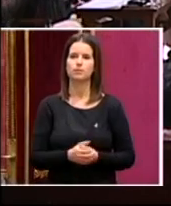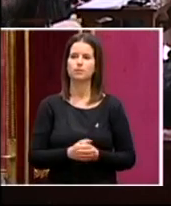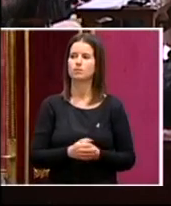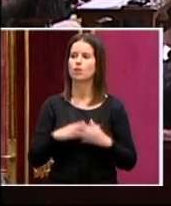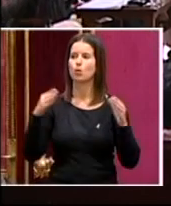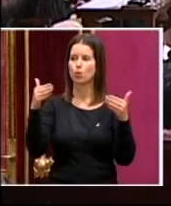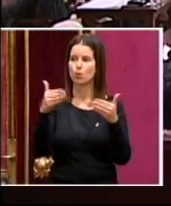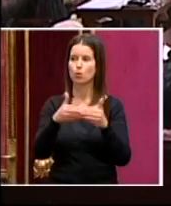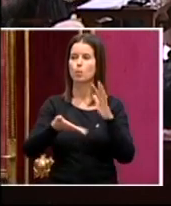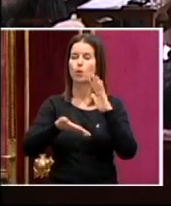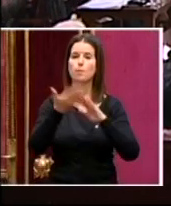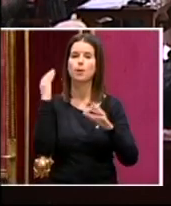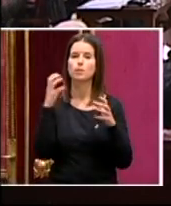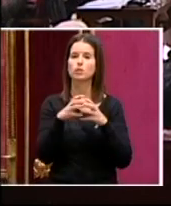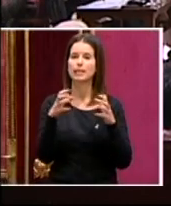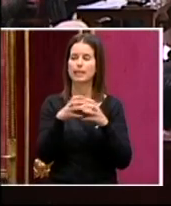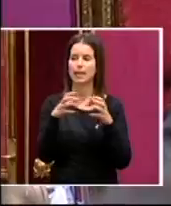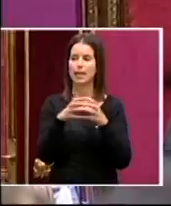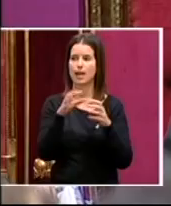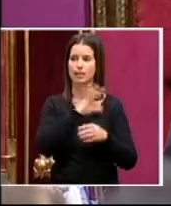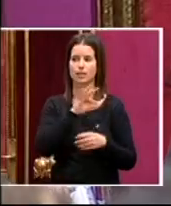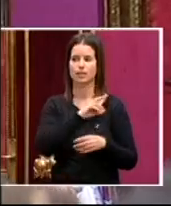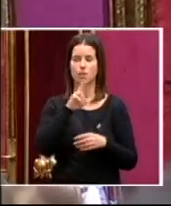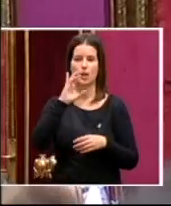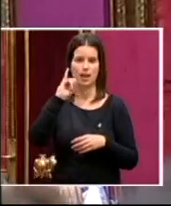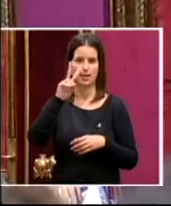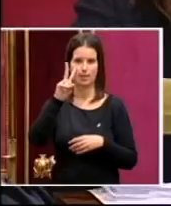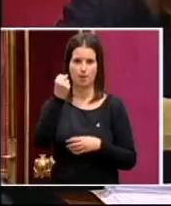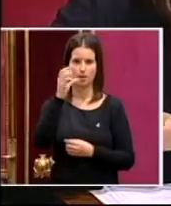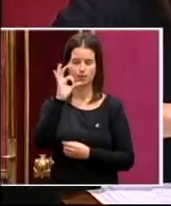Grupo Municipal Vamos a Granada, señora Rivas, gracias.